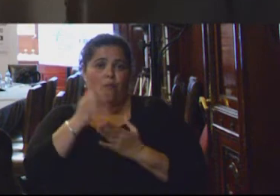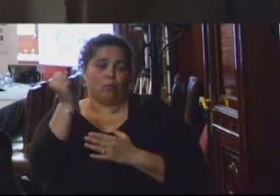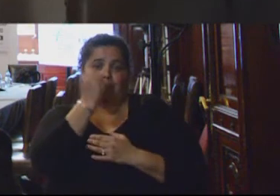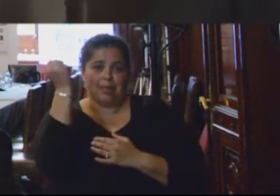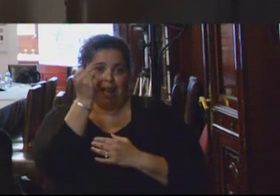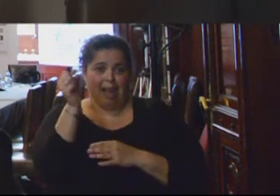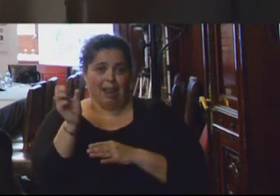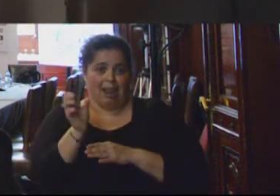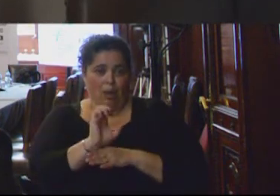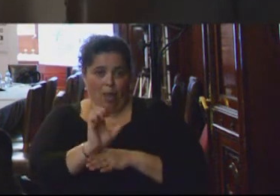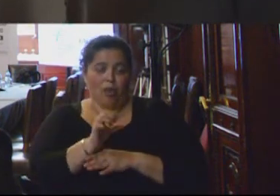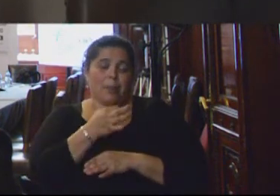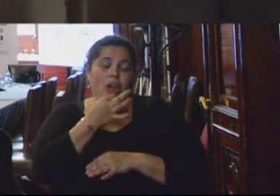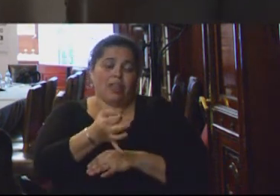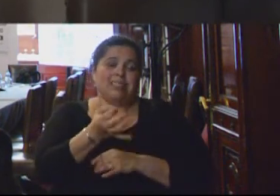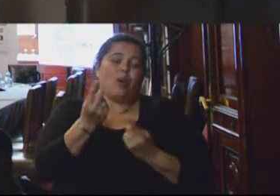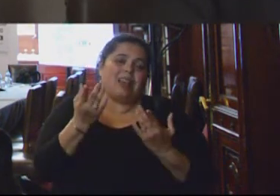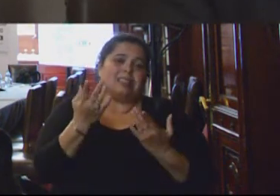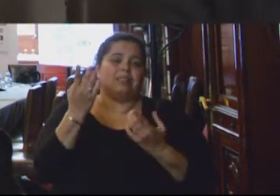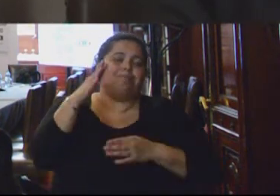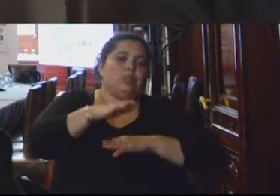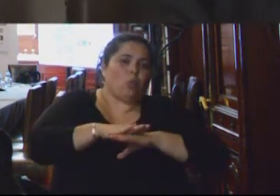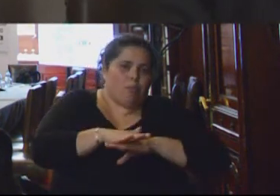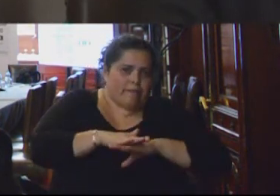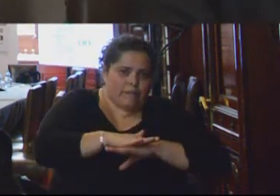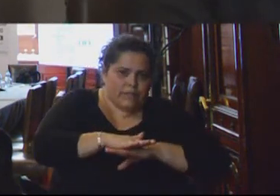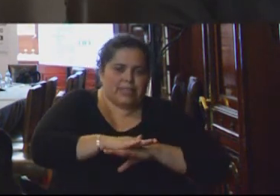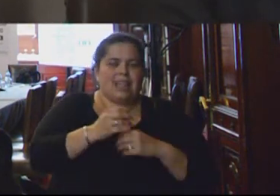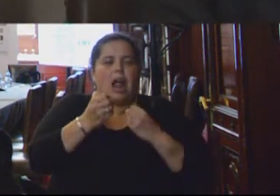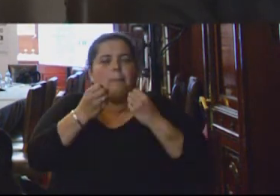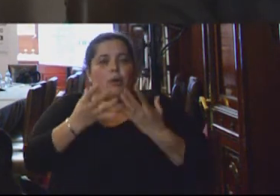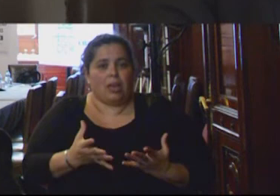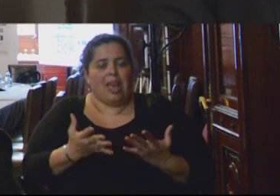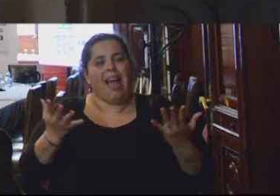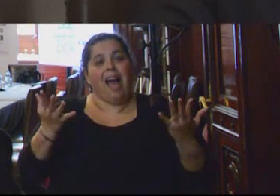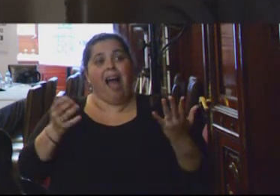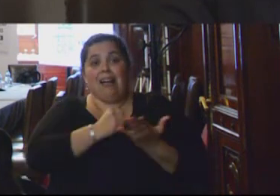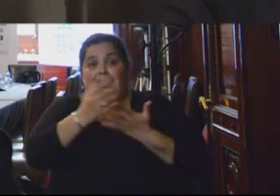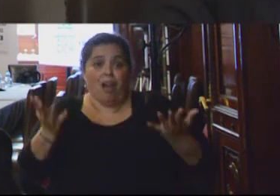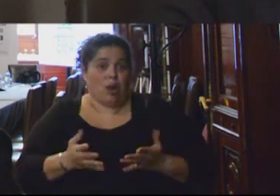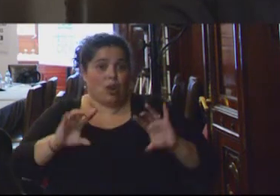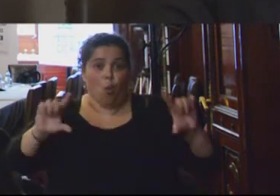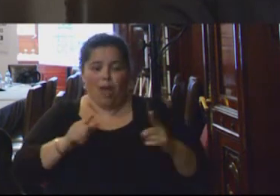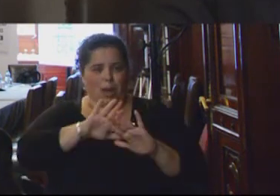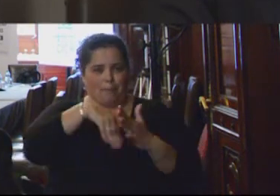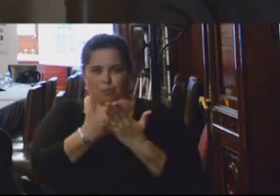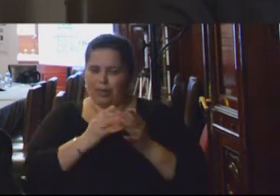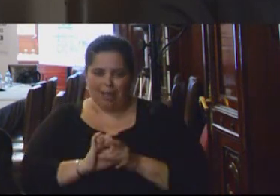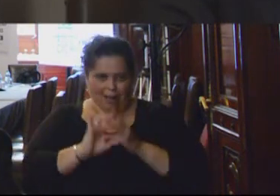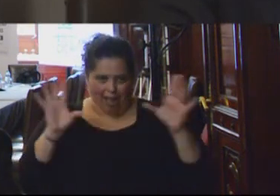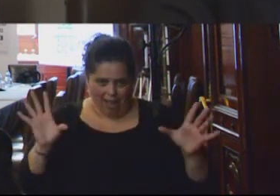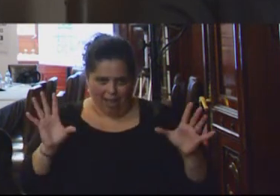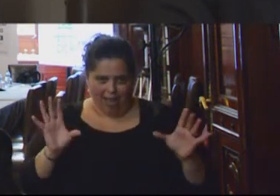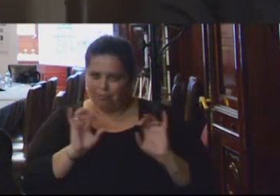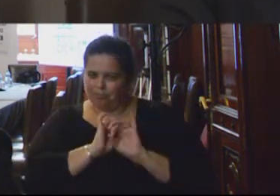Decimos superficial, pues hasta ahora no existen propuestas claras que busquen generar cambios